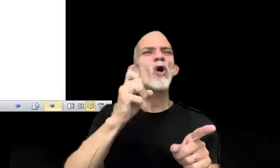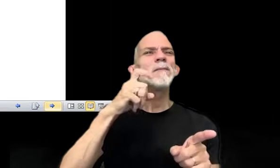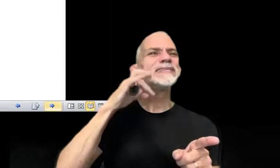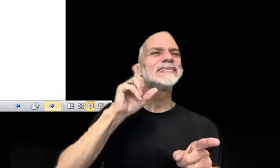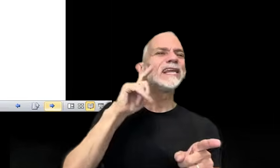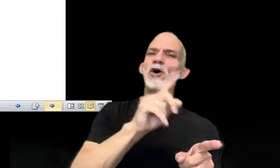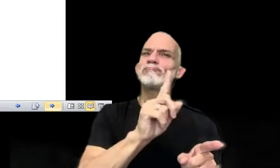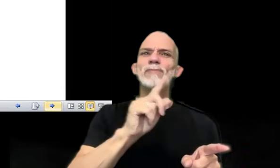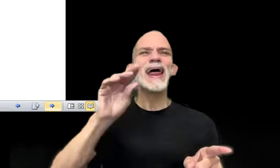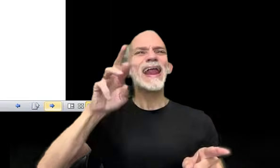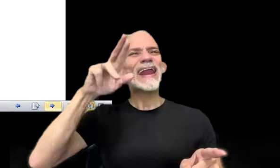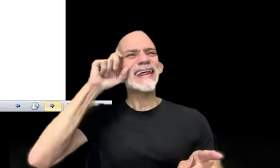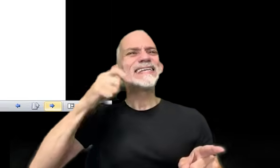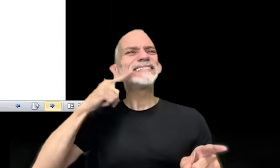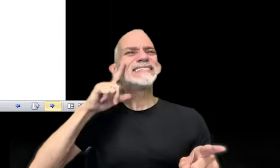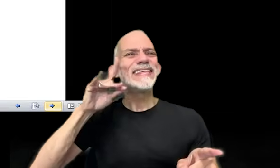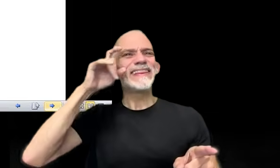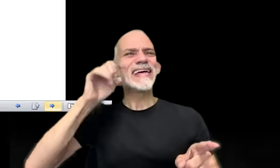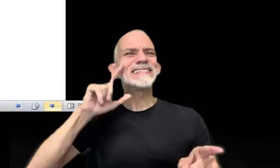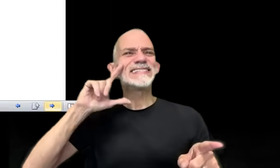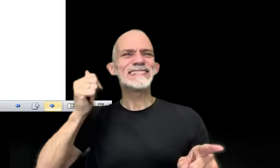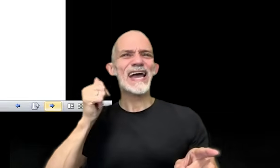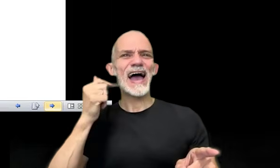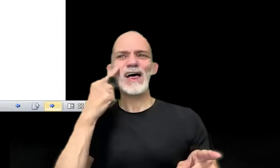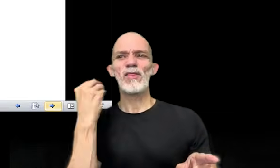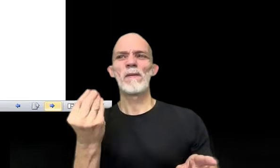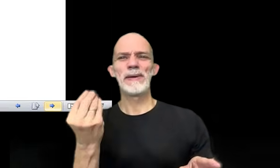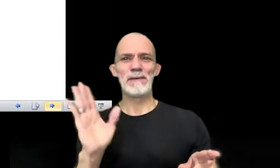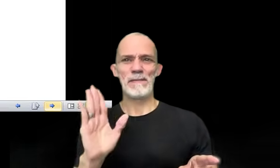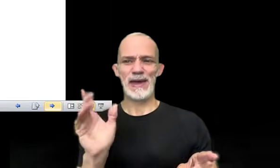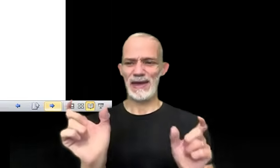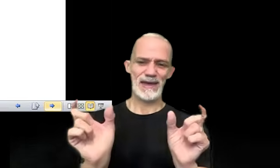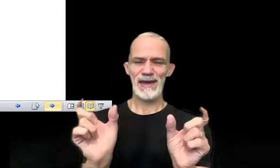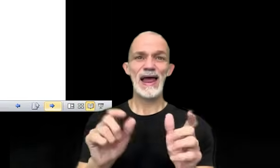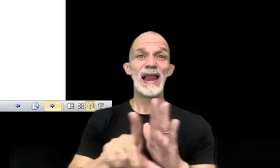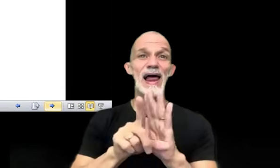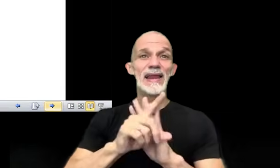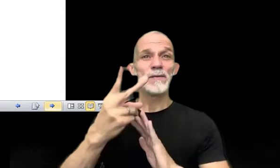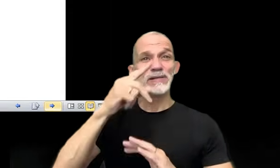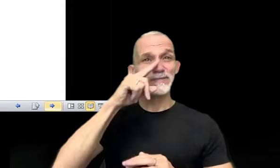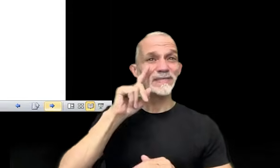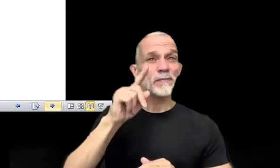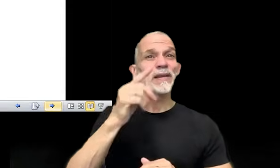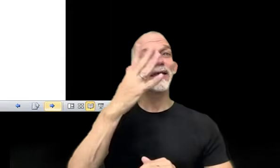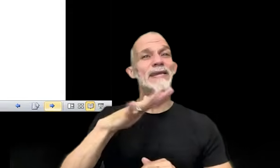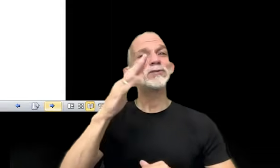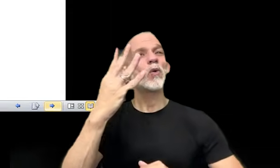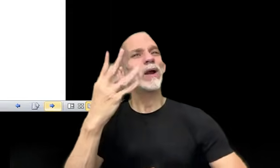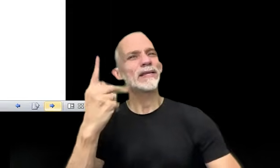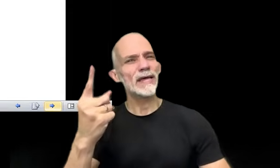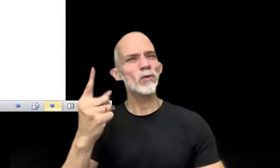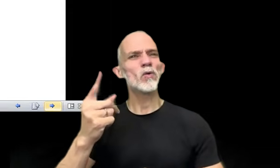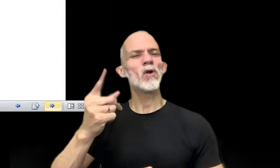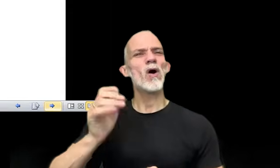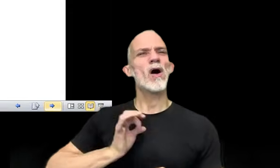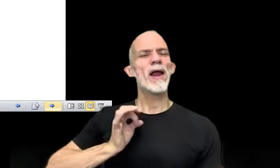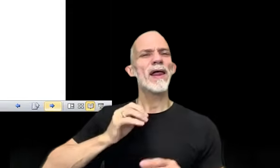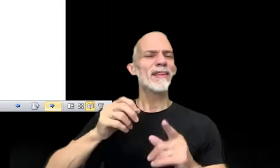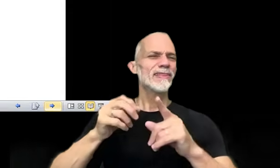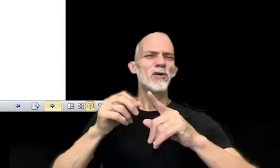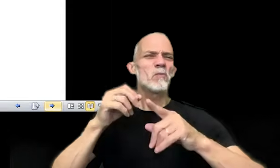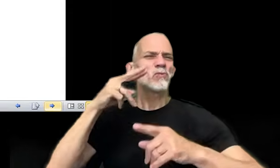residencia. Cambio que fue instaurado por la ley 27.541 allá en diciembre